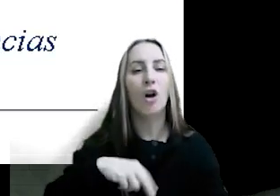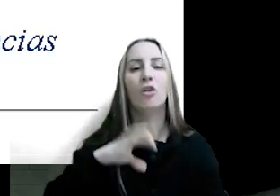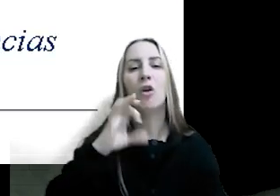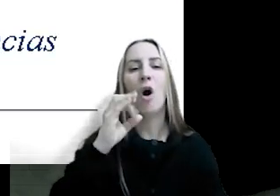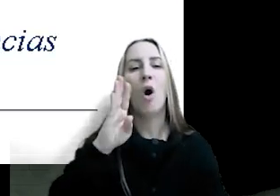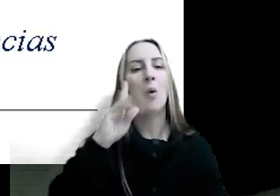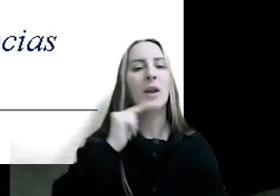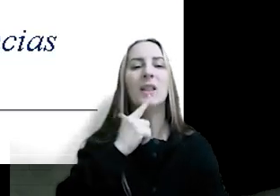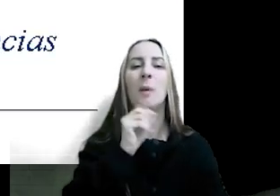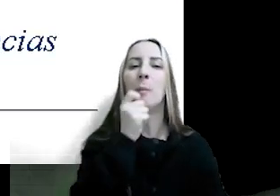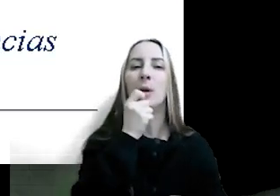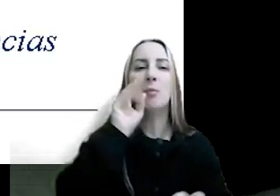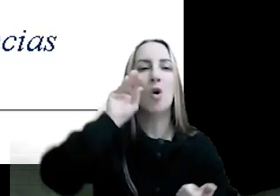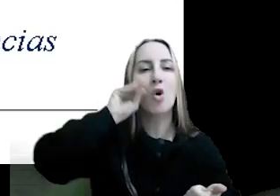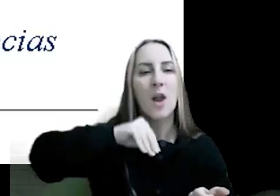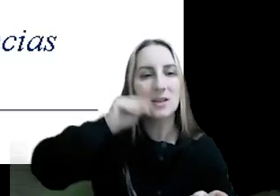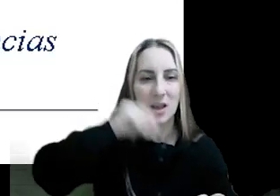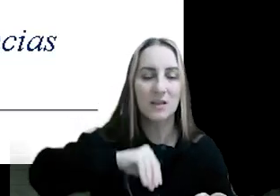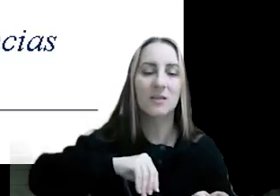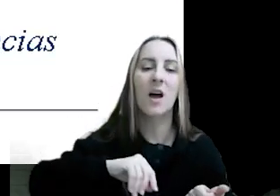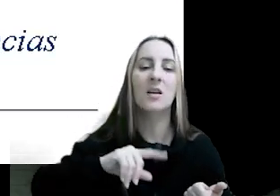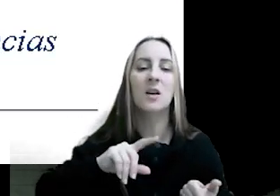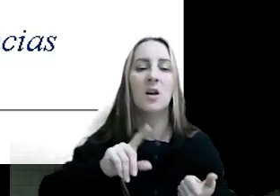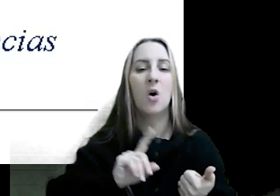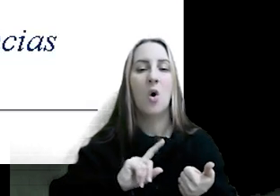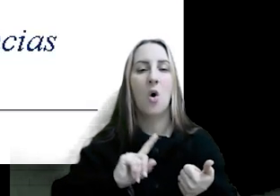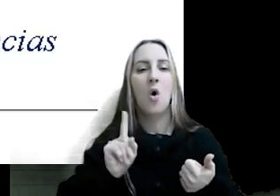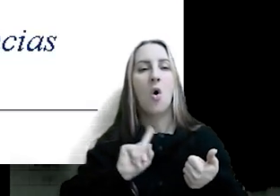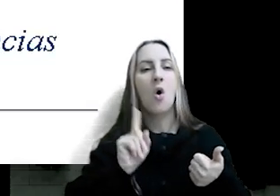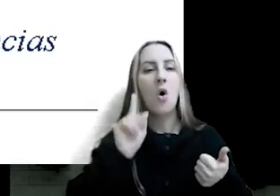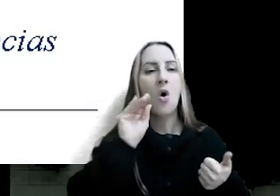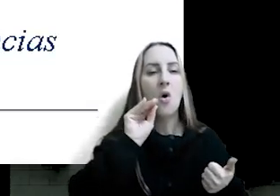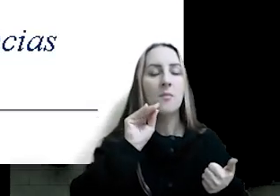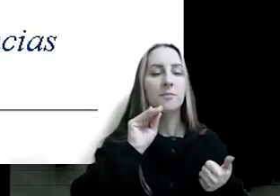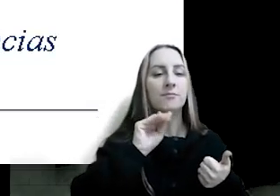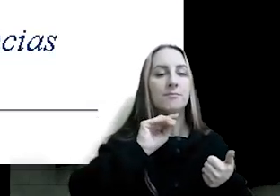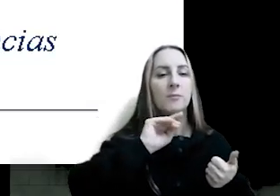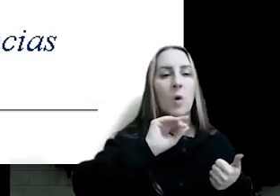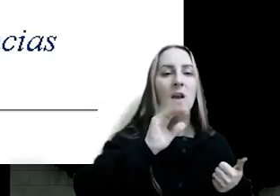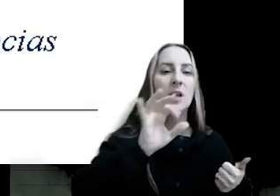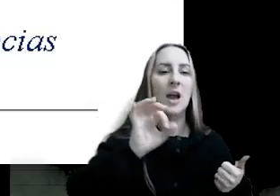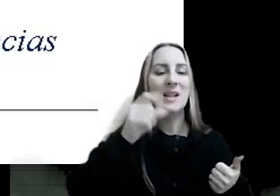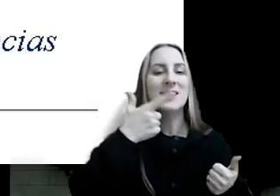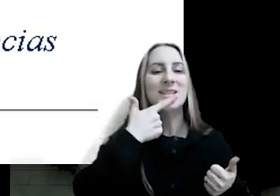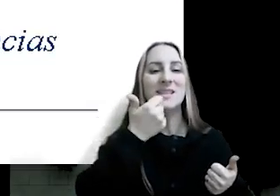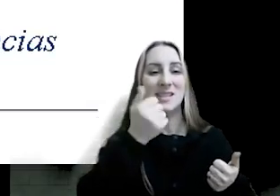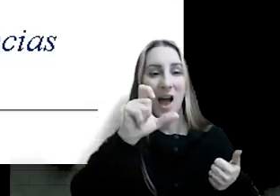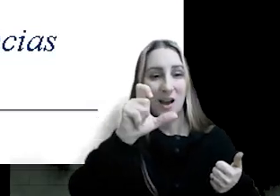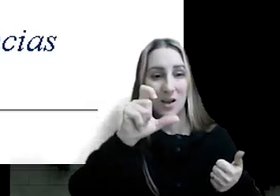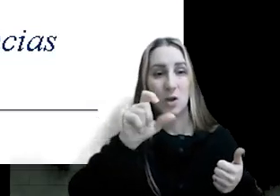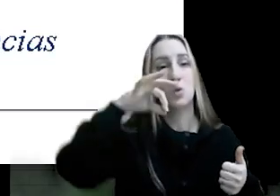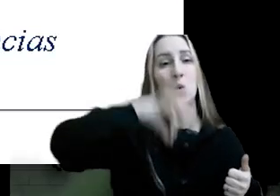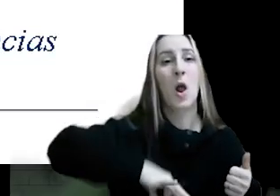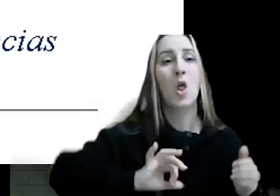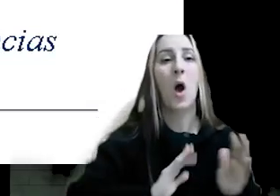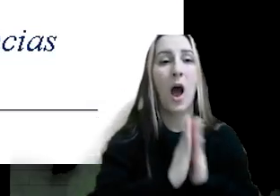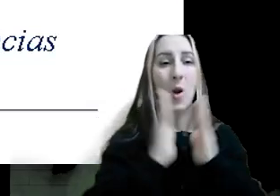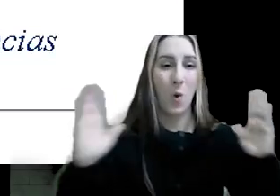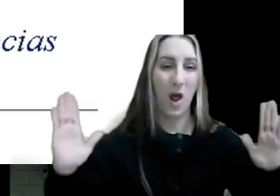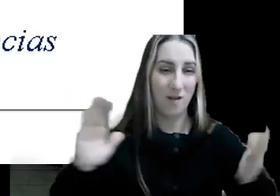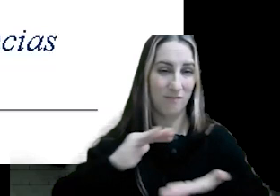horas extras, ¿sí? O la exención del sueldo anual complementario. Sin embargo, aclara que a partir